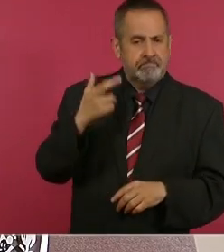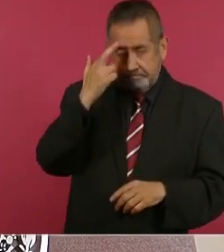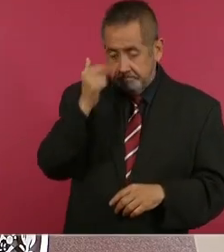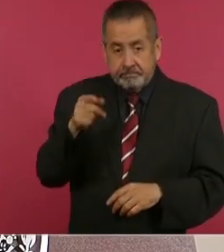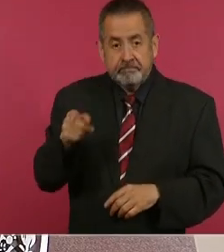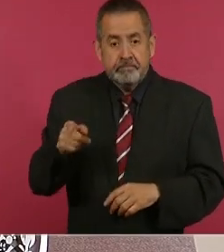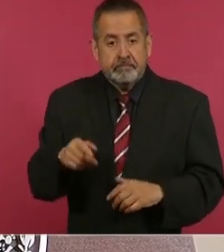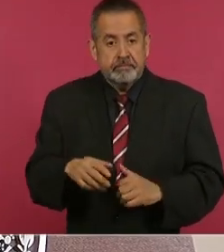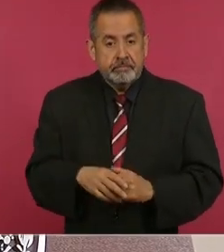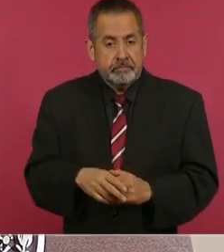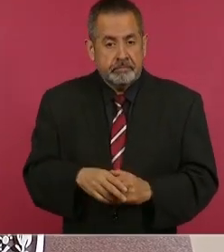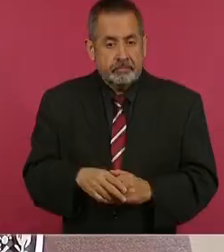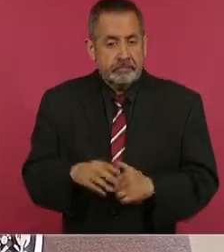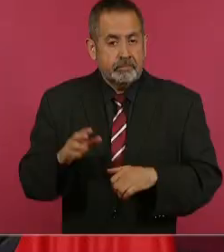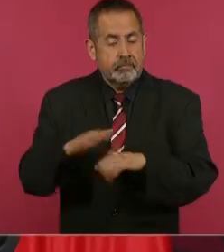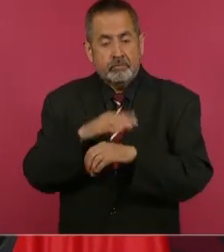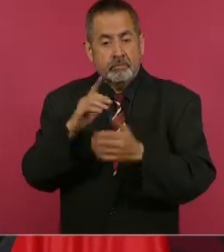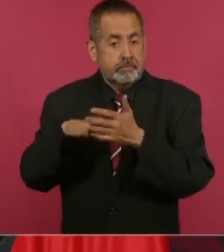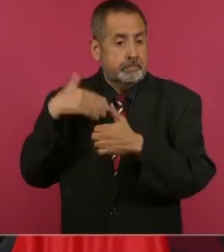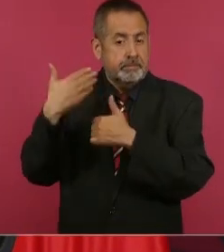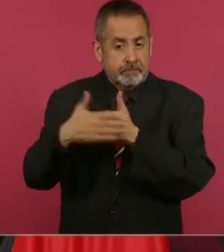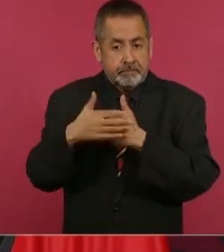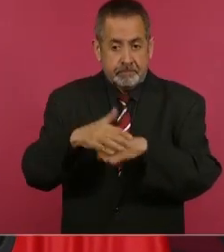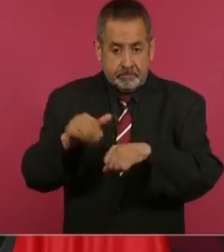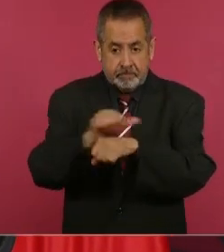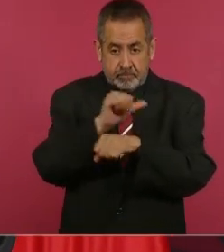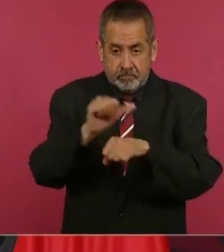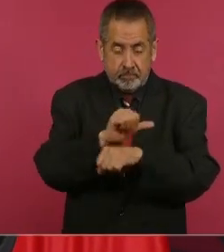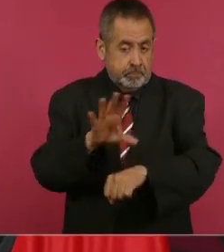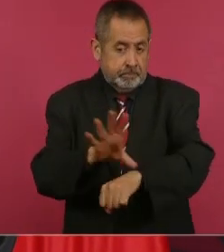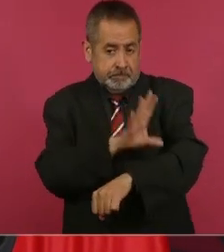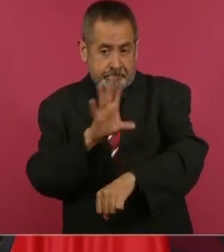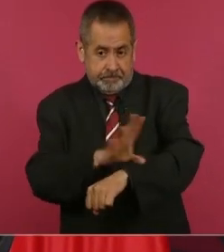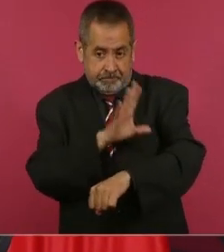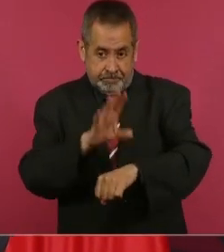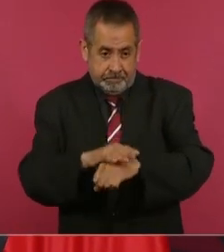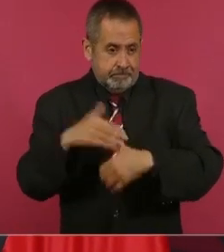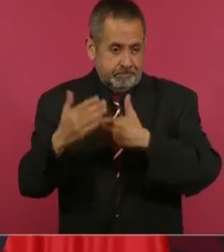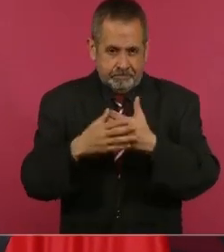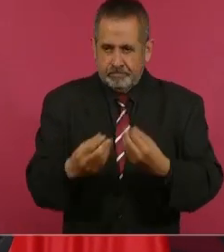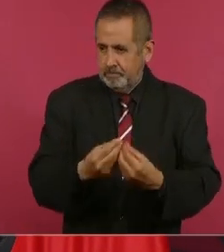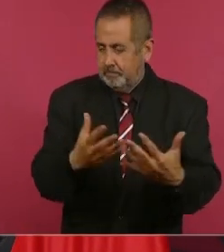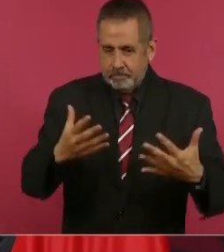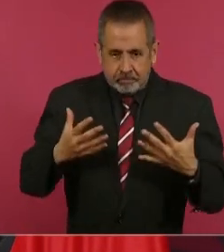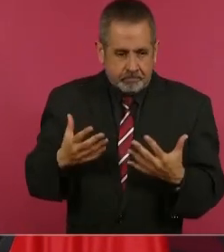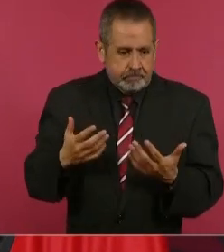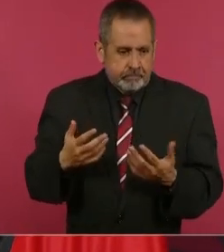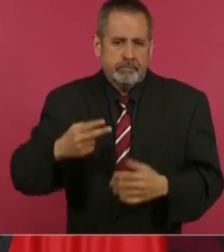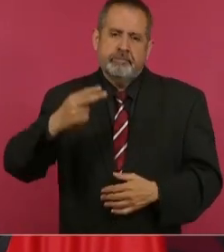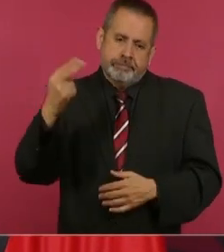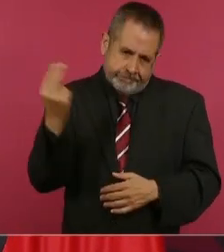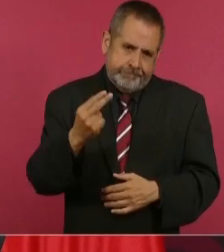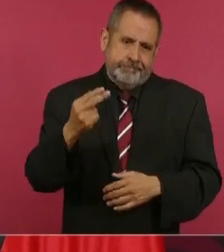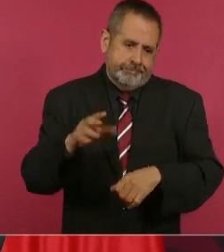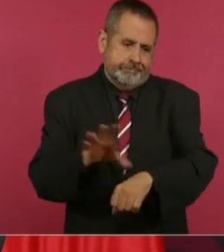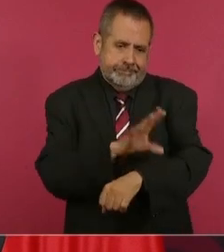porque todos los carros eléctricos van a requerir más